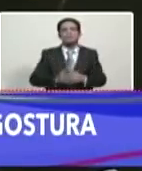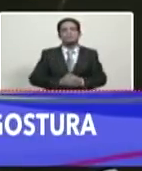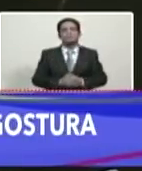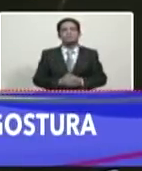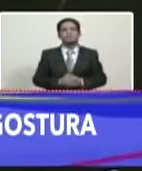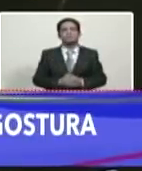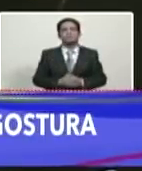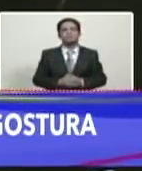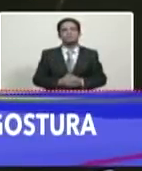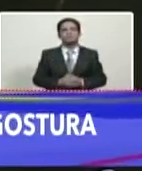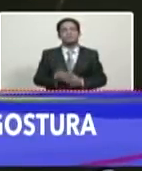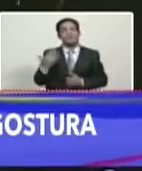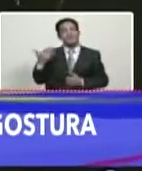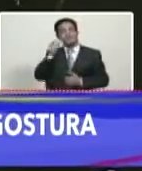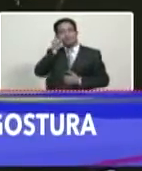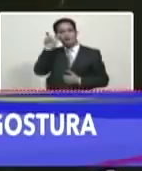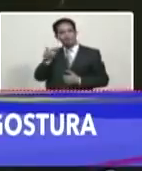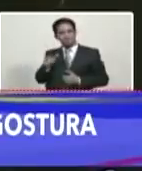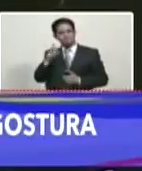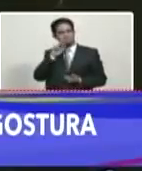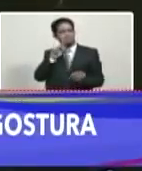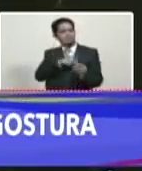El gran poeta André Eloy Blanco,